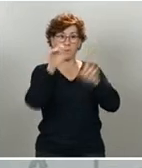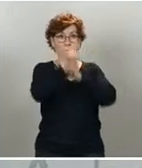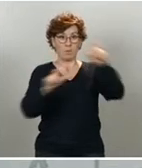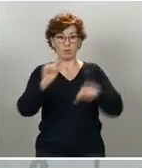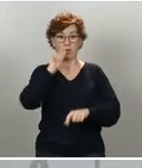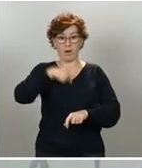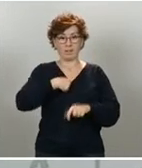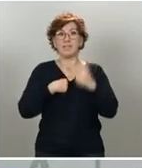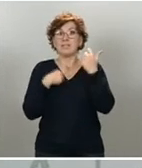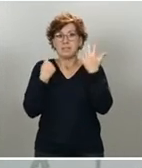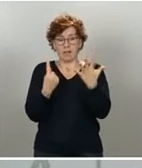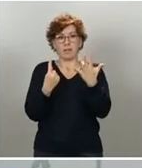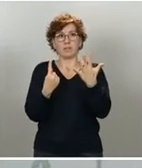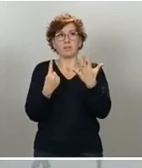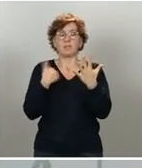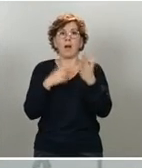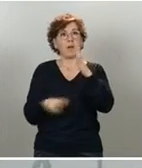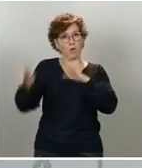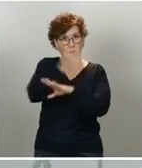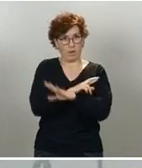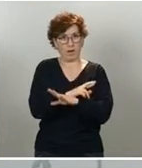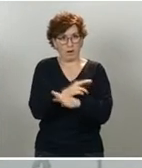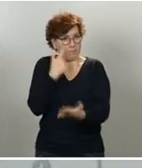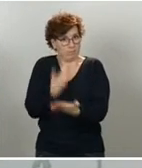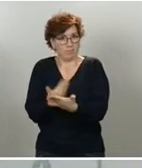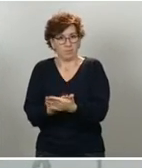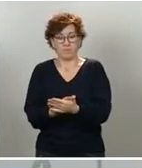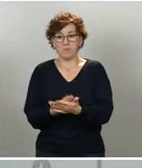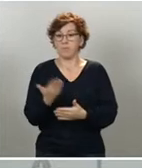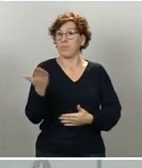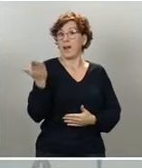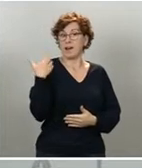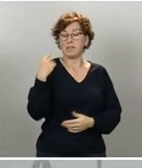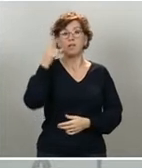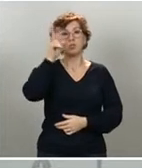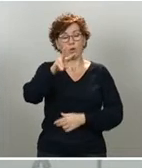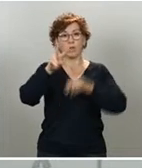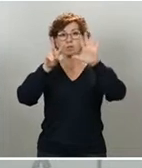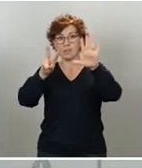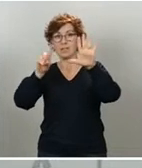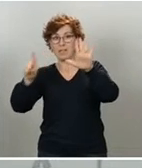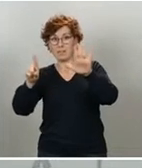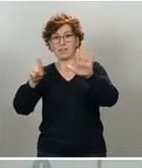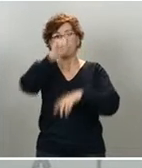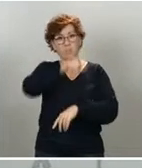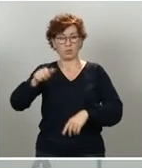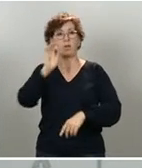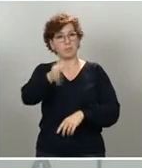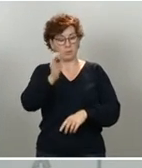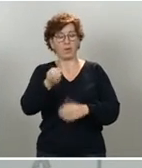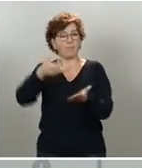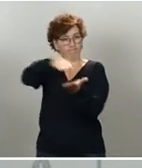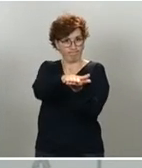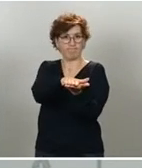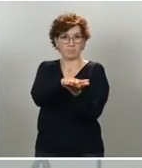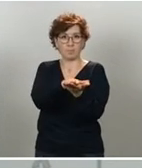restableciendo ya por completo. Es cierto que ayer mismo 276 compatriotas perdieron la vida y, aunque sean en comparación con el